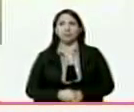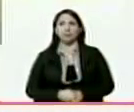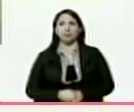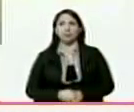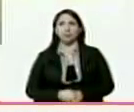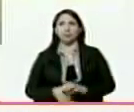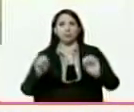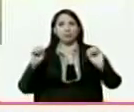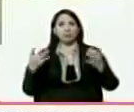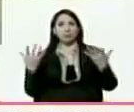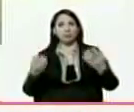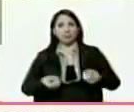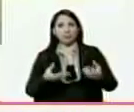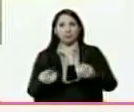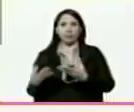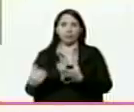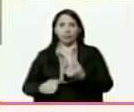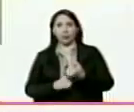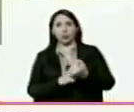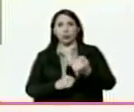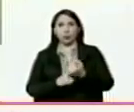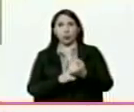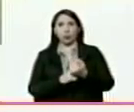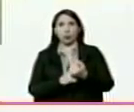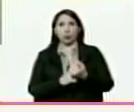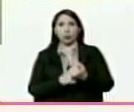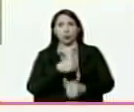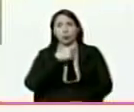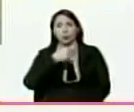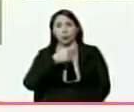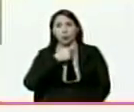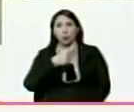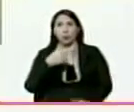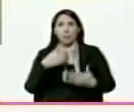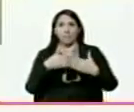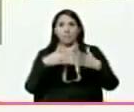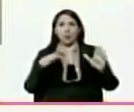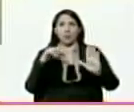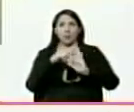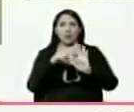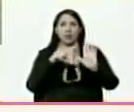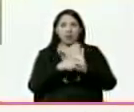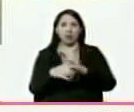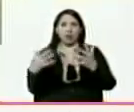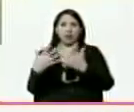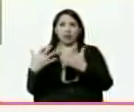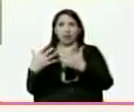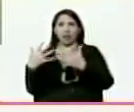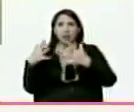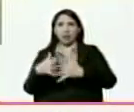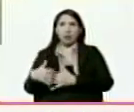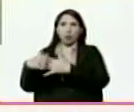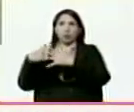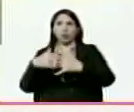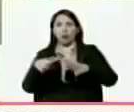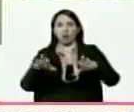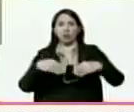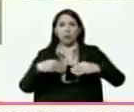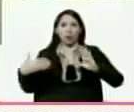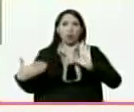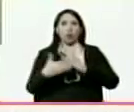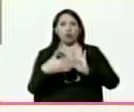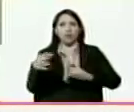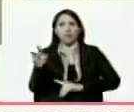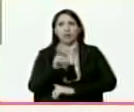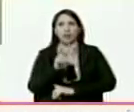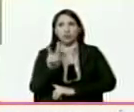lograr darle sustento en la opinión pública a las medidas de guerra que Estados Unidos ha tomado contra Venezuela.